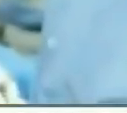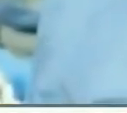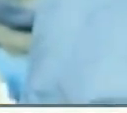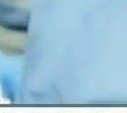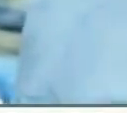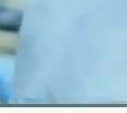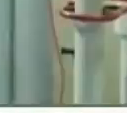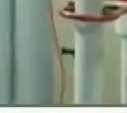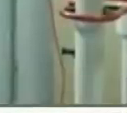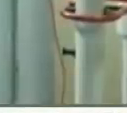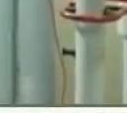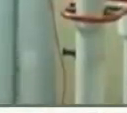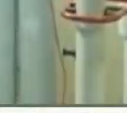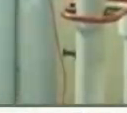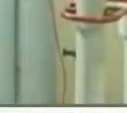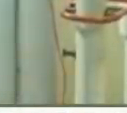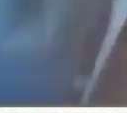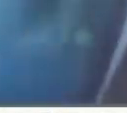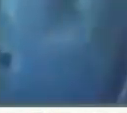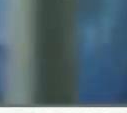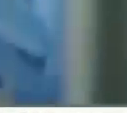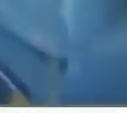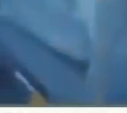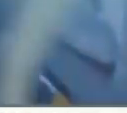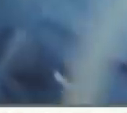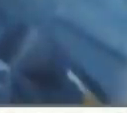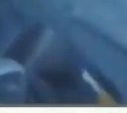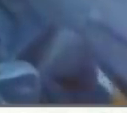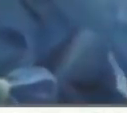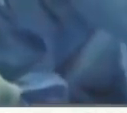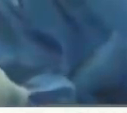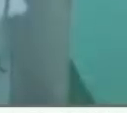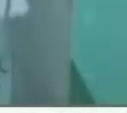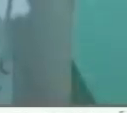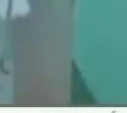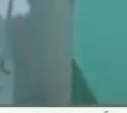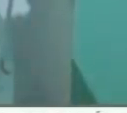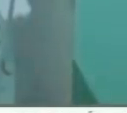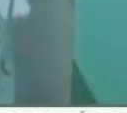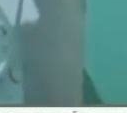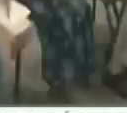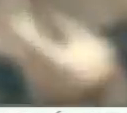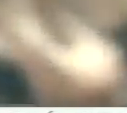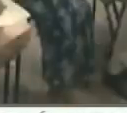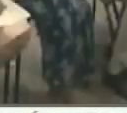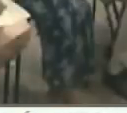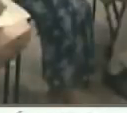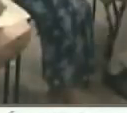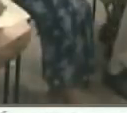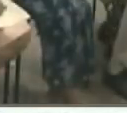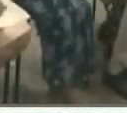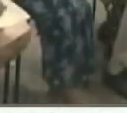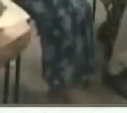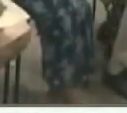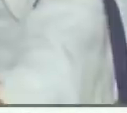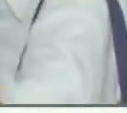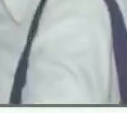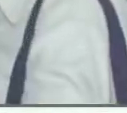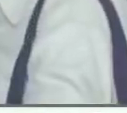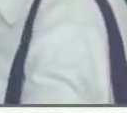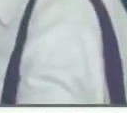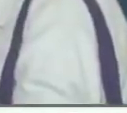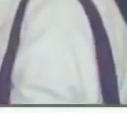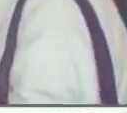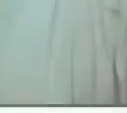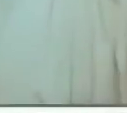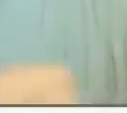revolución. Nuestra revolución bolivariana. Así es la misión Milagro. No es tiempo de quedar ciego. No es tiempo